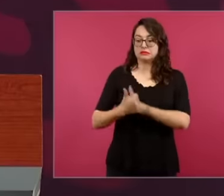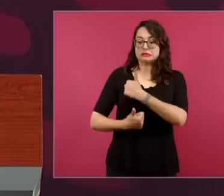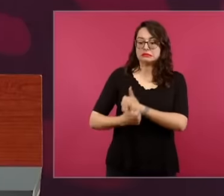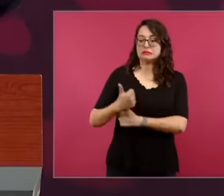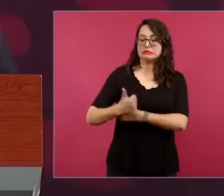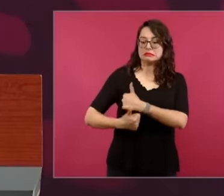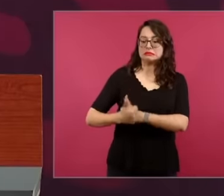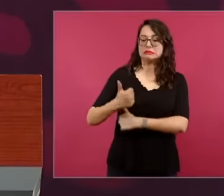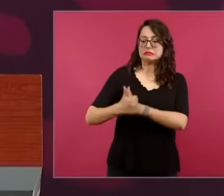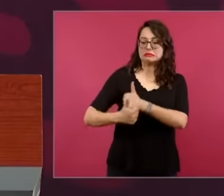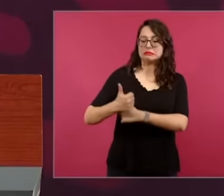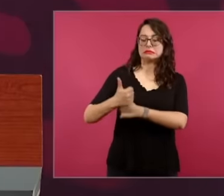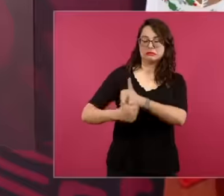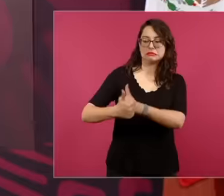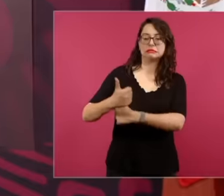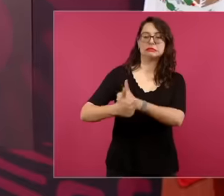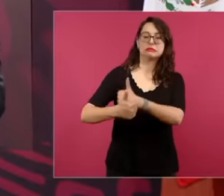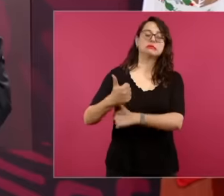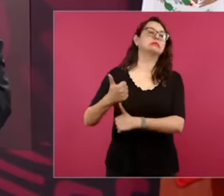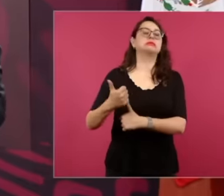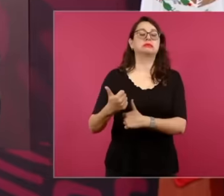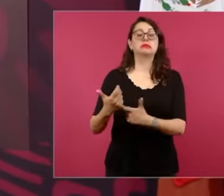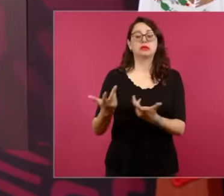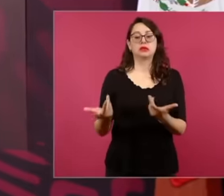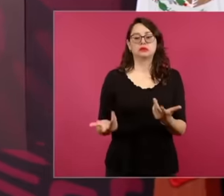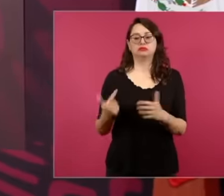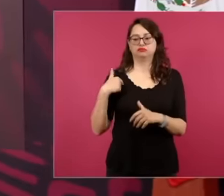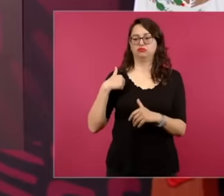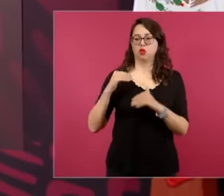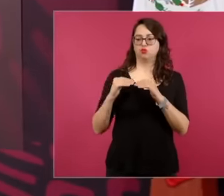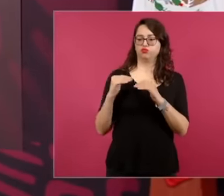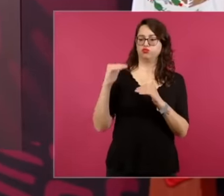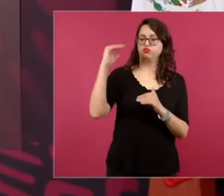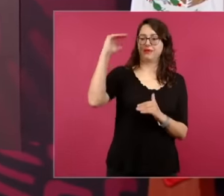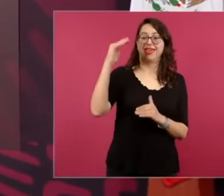como de 10 puntos y se fue cerrando,